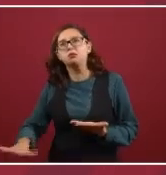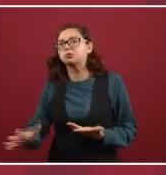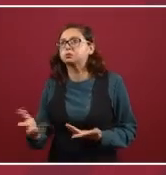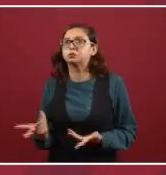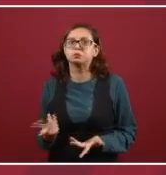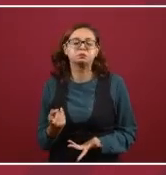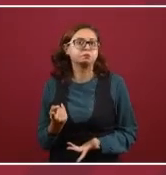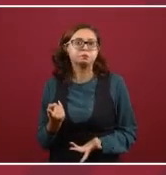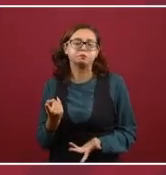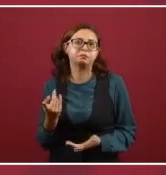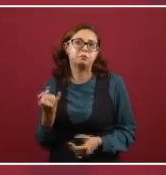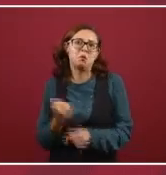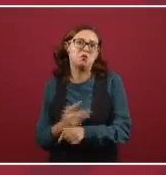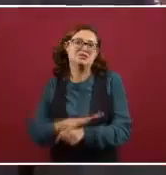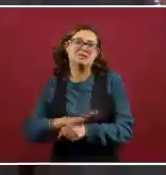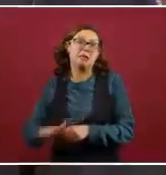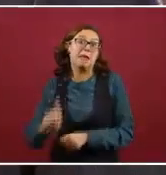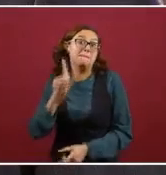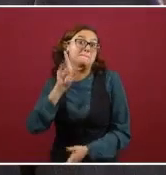mil generaciones.